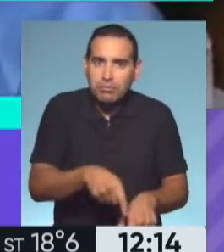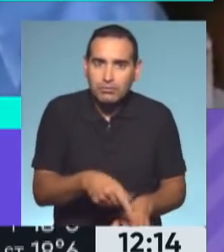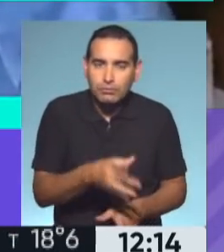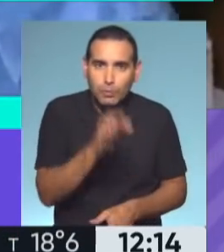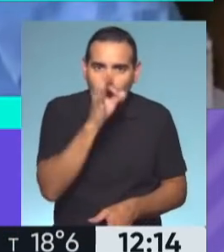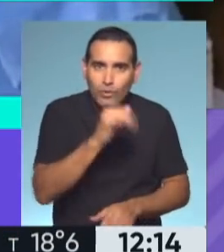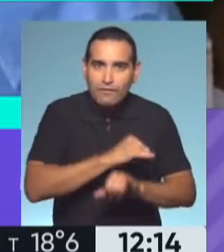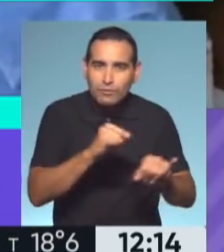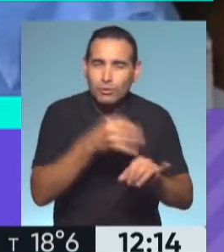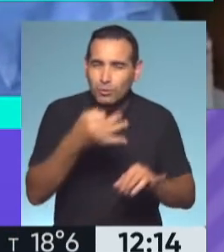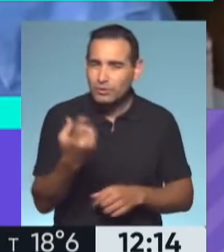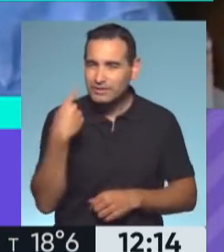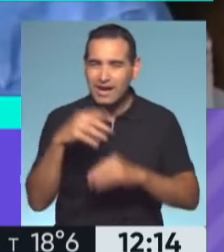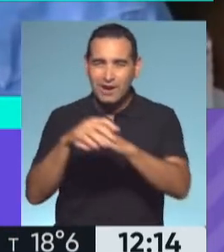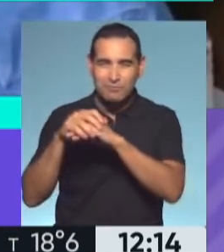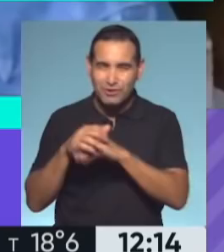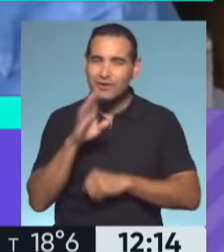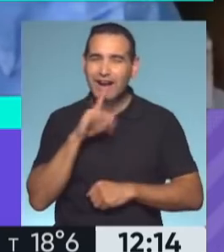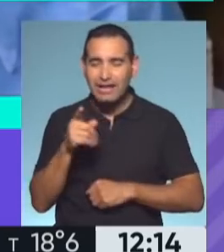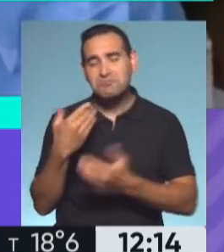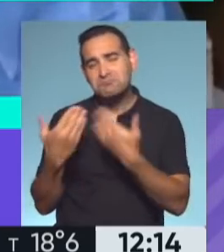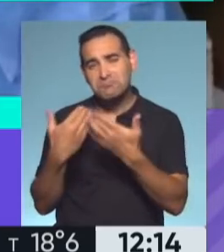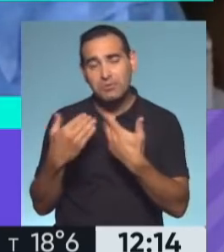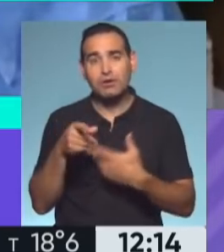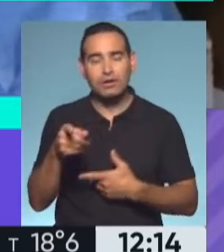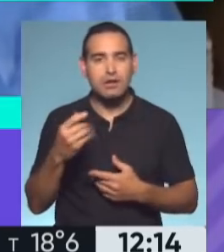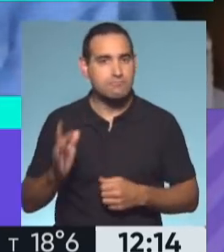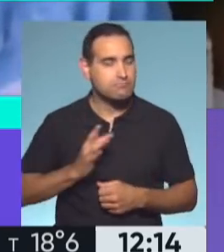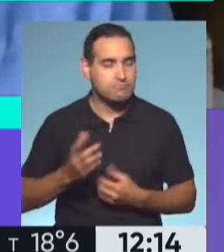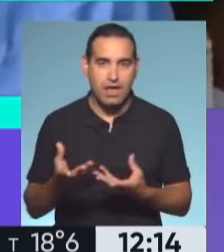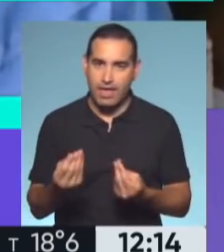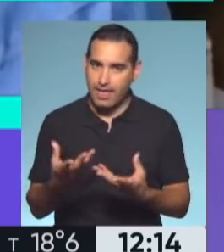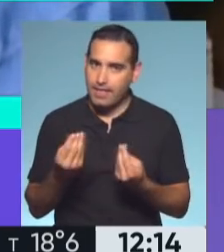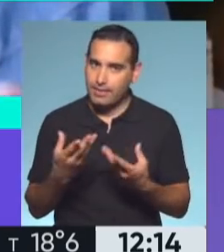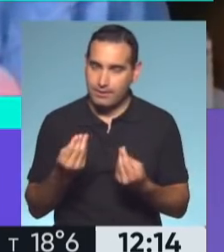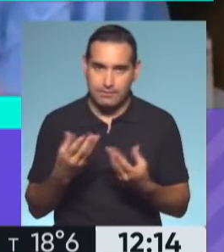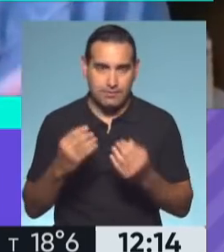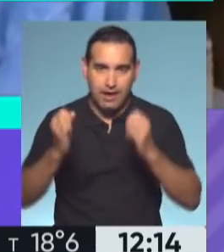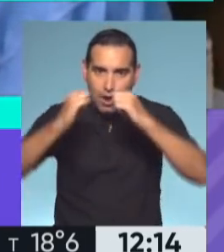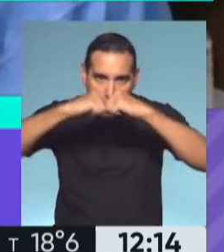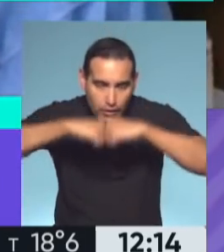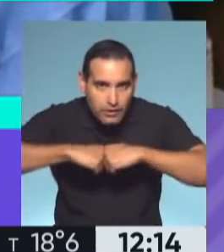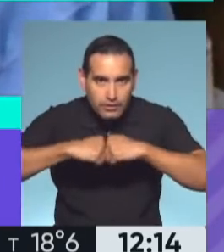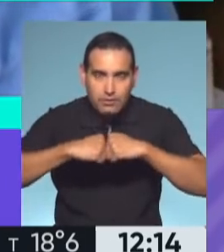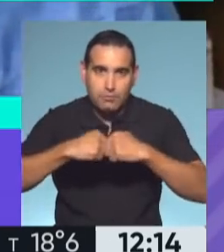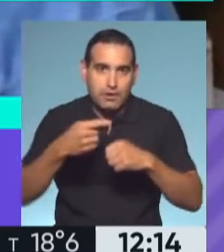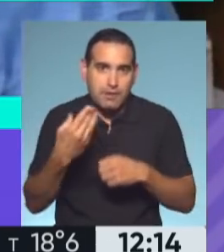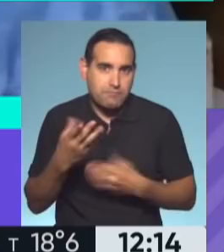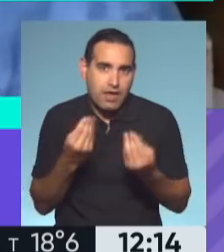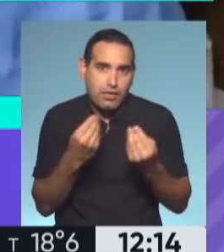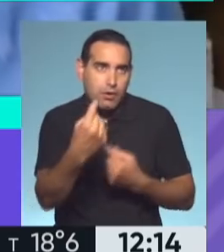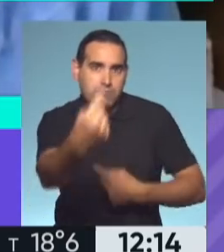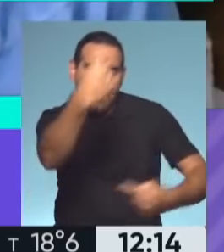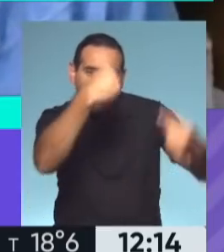decir, yo ayer hablaba con amigos míos en Israel y estaban en pánico, estaban en bunkers porque no tenían miedo que los cohetes le caigan